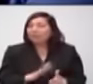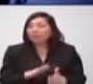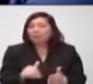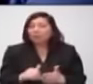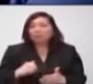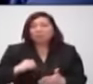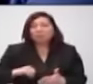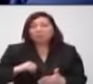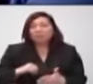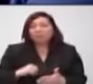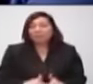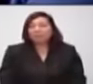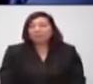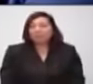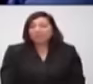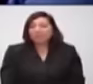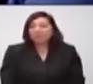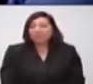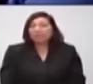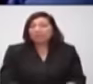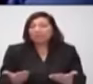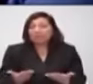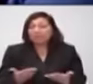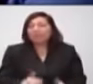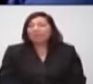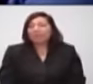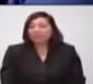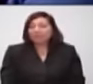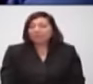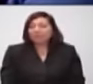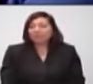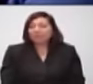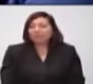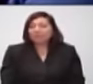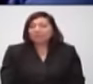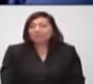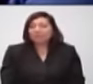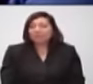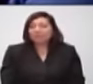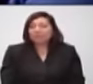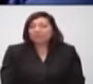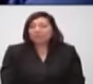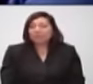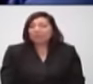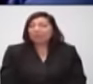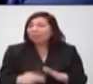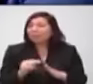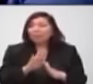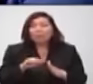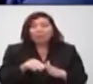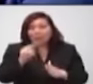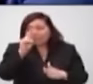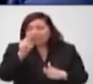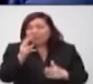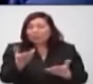municipalidades a nivel nacional han recibido con las arcas en quiebra. A nivel nacional se da este